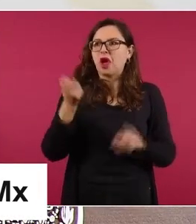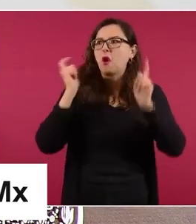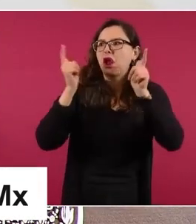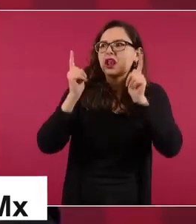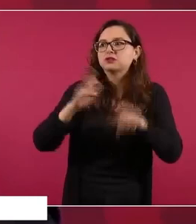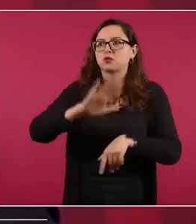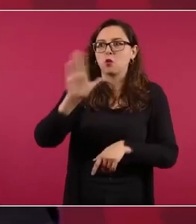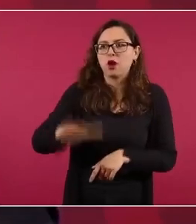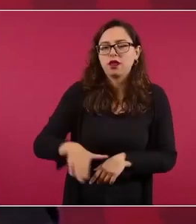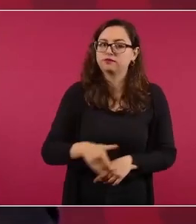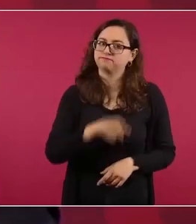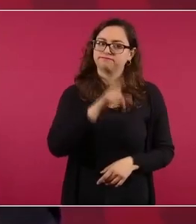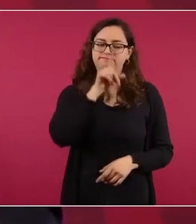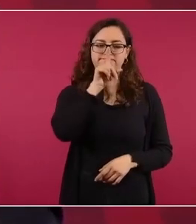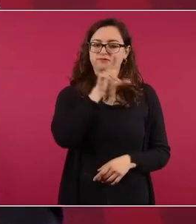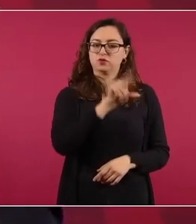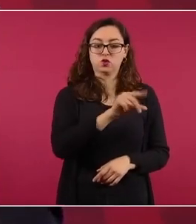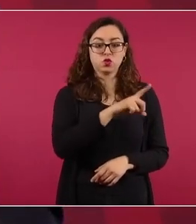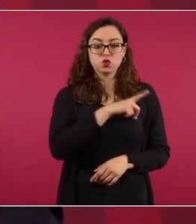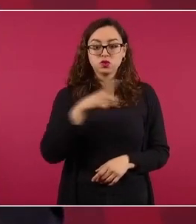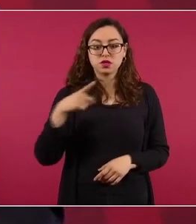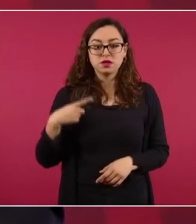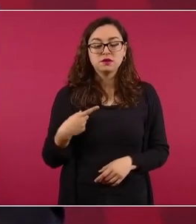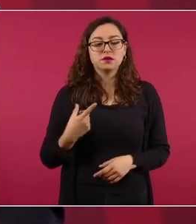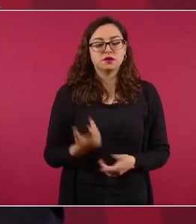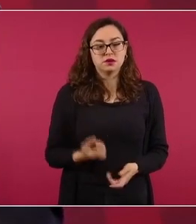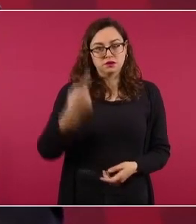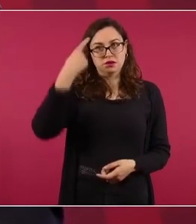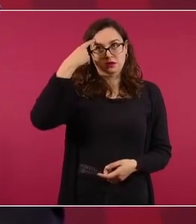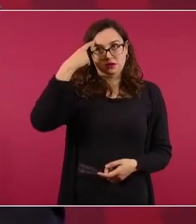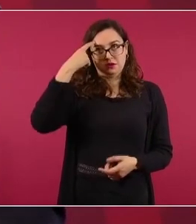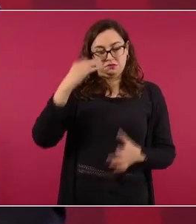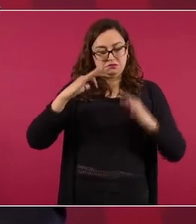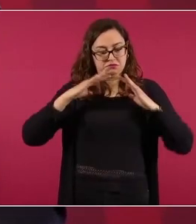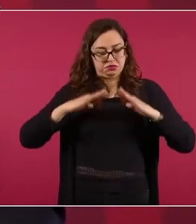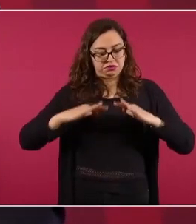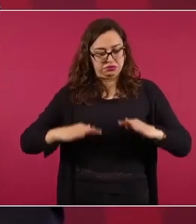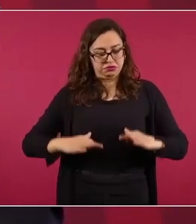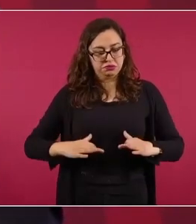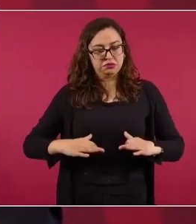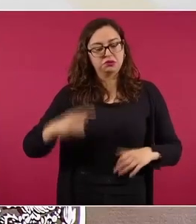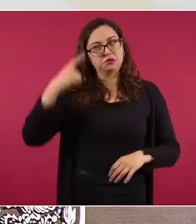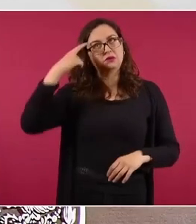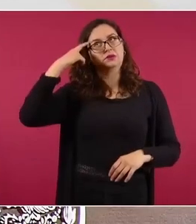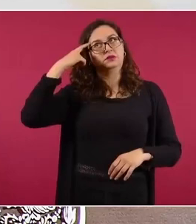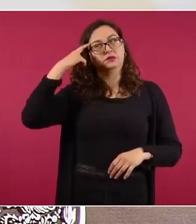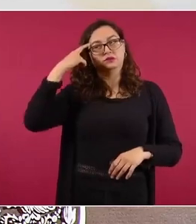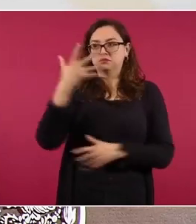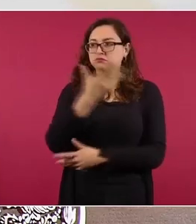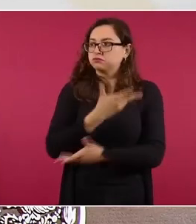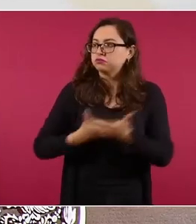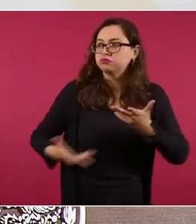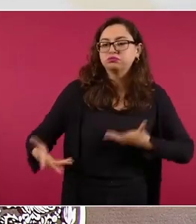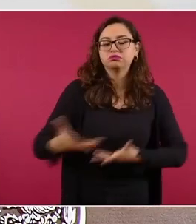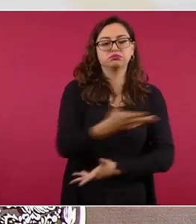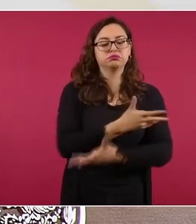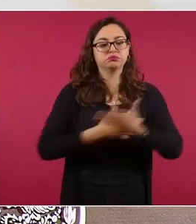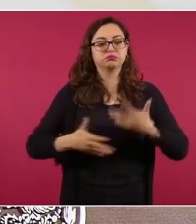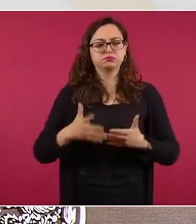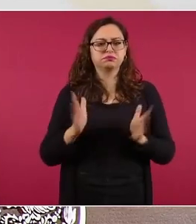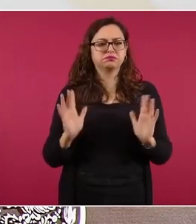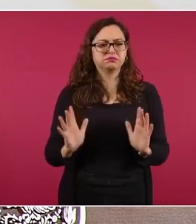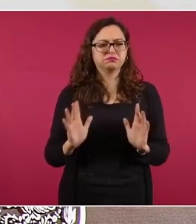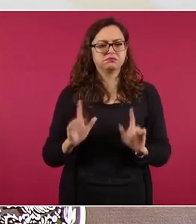y pues estar bien con uno mismo, con nuestra conciencia, con el prójimo y